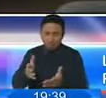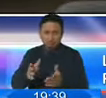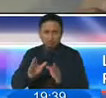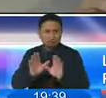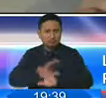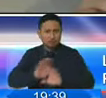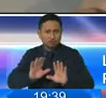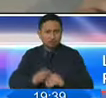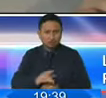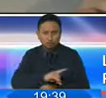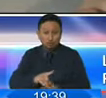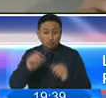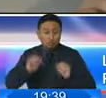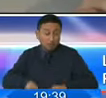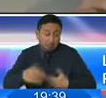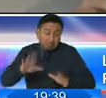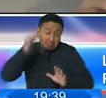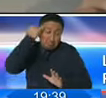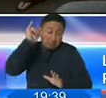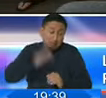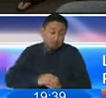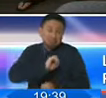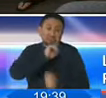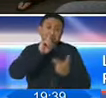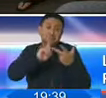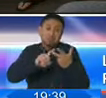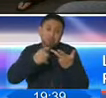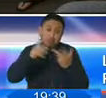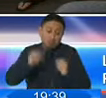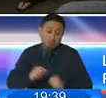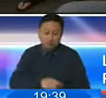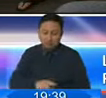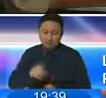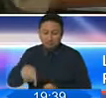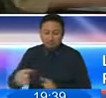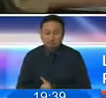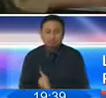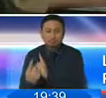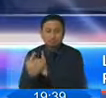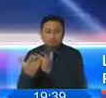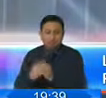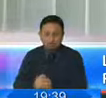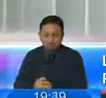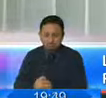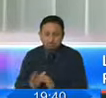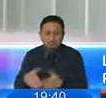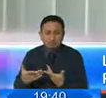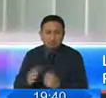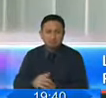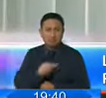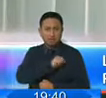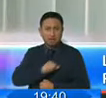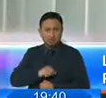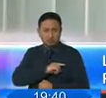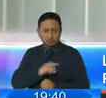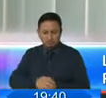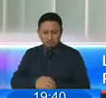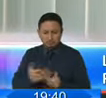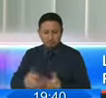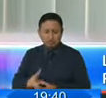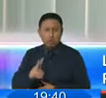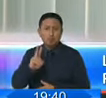Y también podríamos decir que con un tercer punto podríamos hablar de transmitir más bien actitudes y un